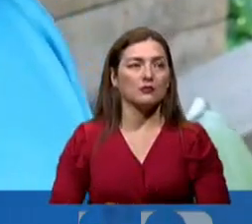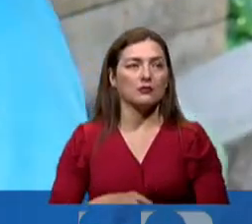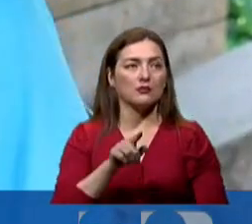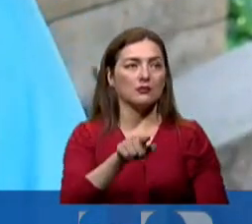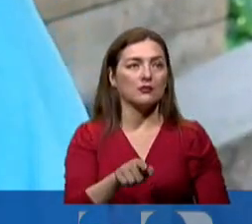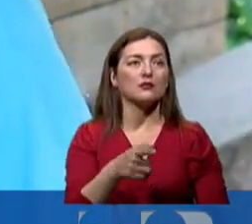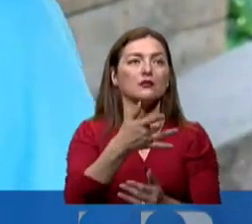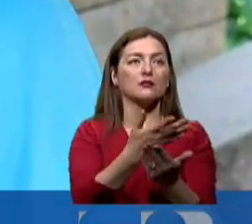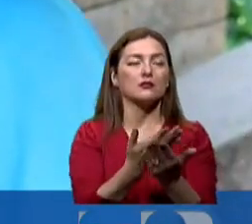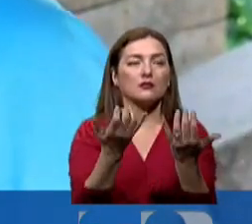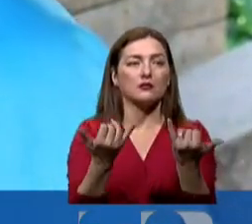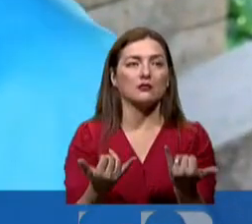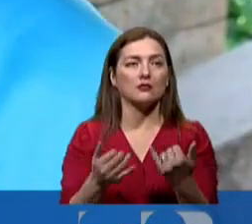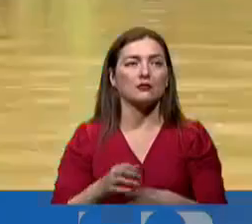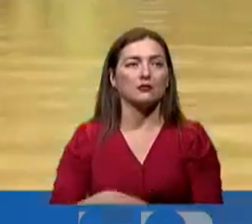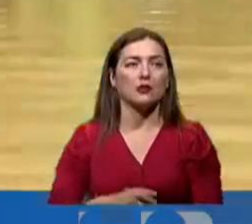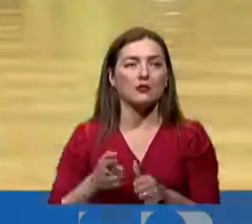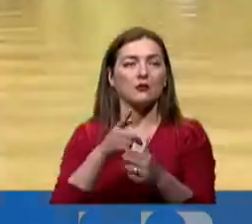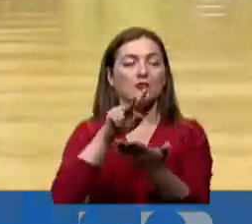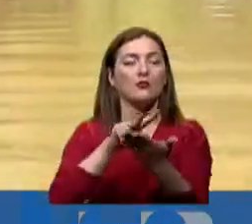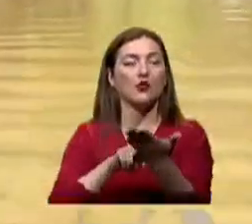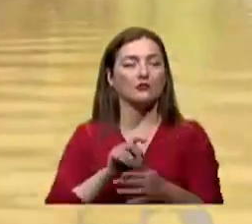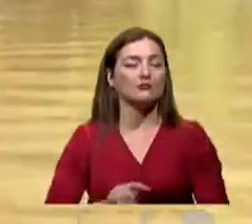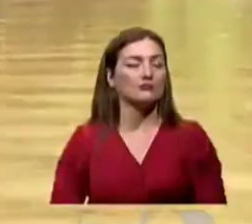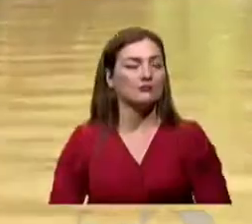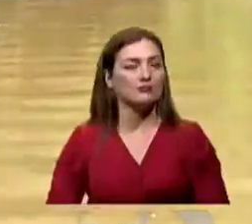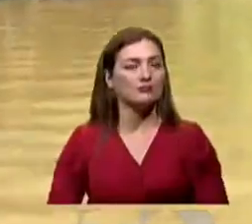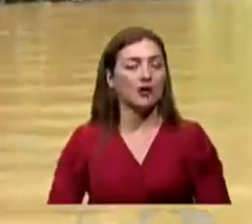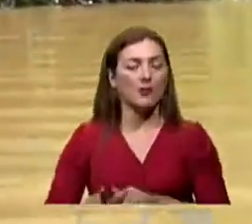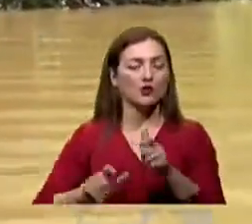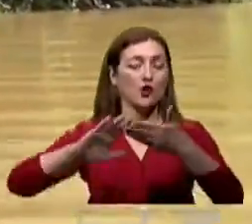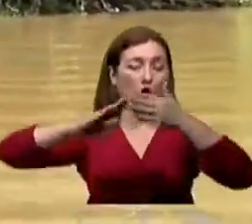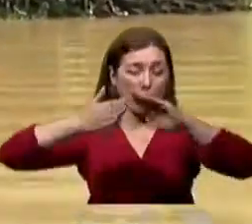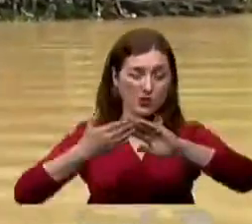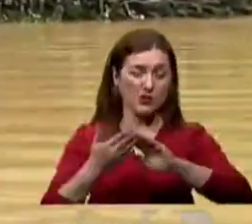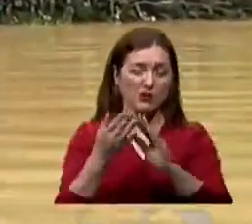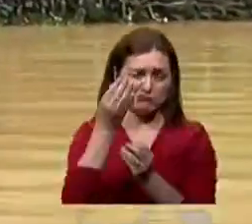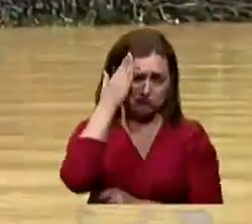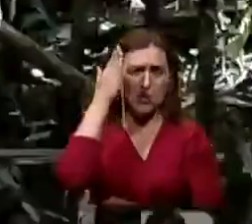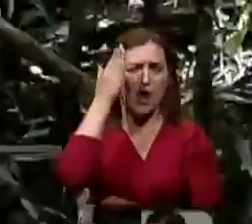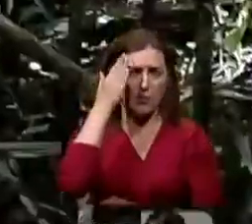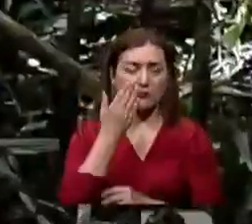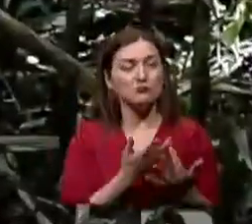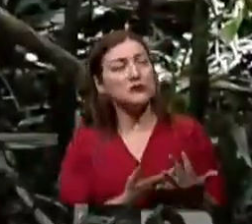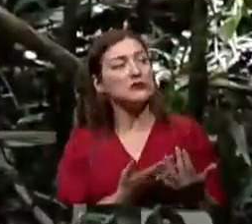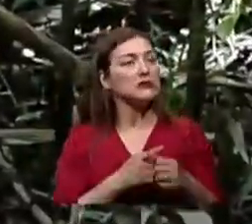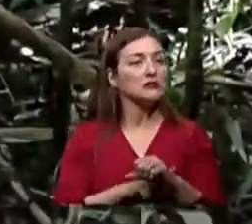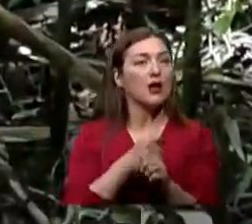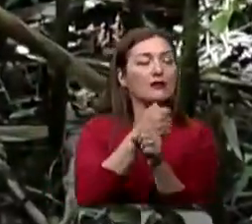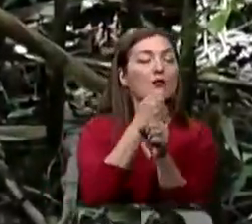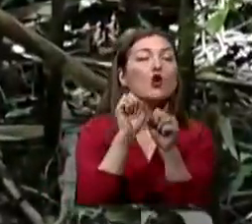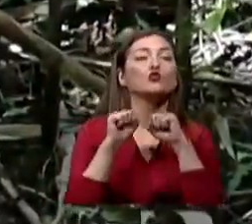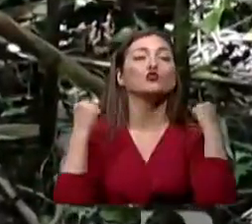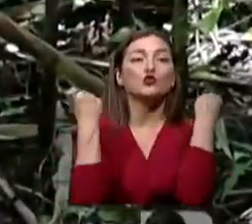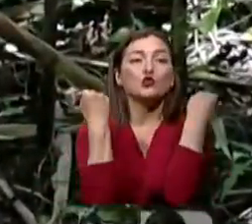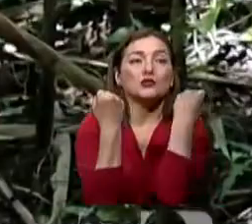también llegaron, ahora primera vez. Previamente los comuneros están informados sobre estas brigadas. Las trabajadoras